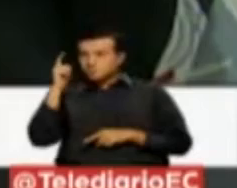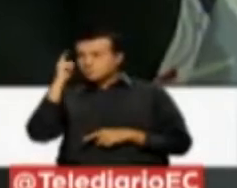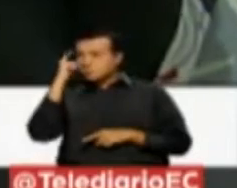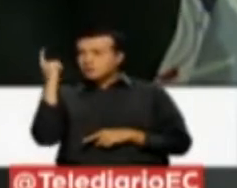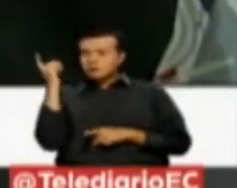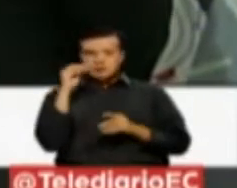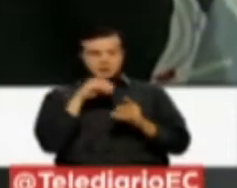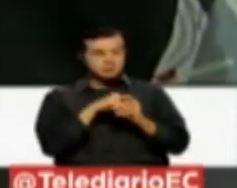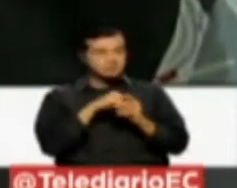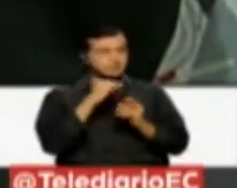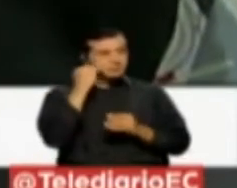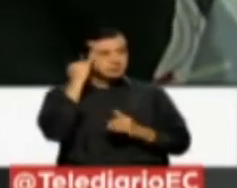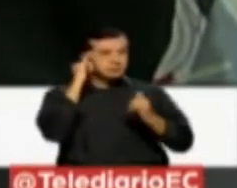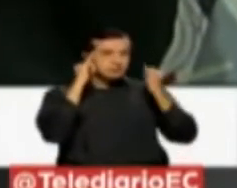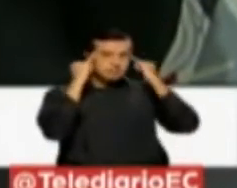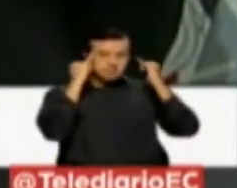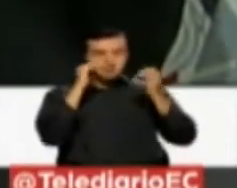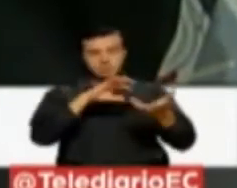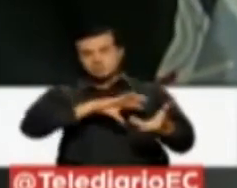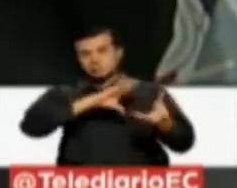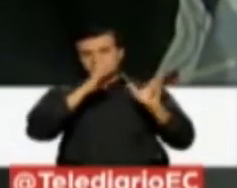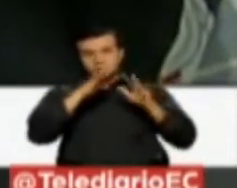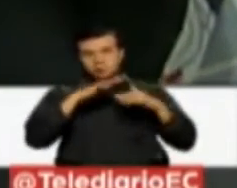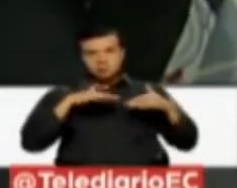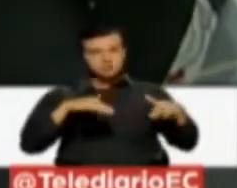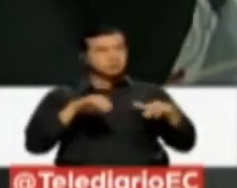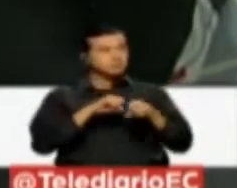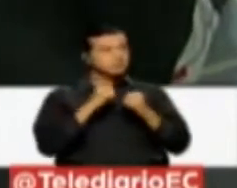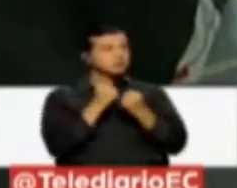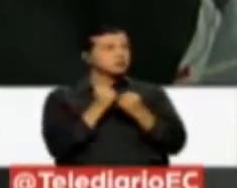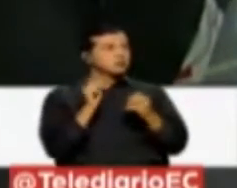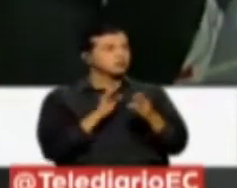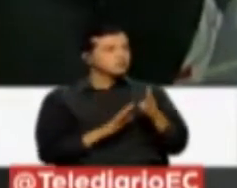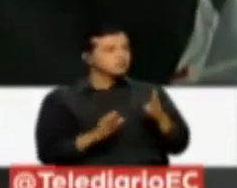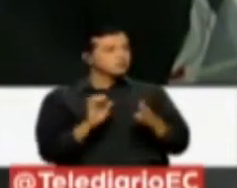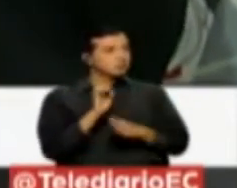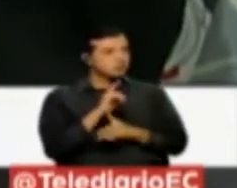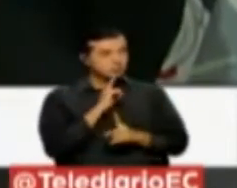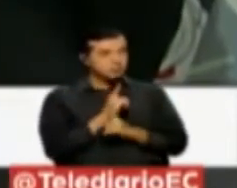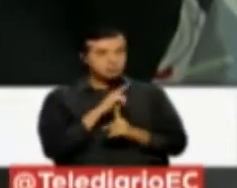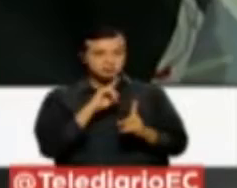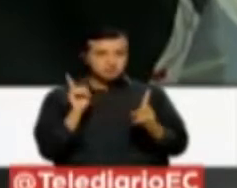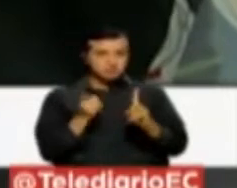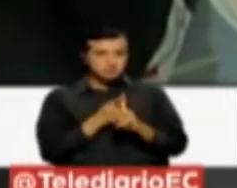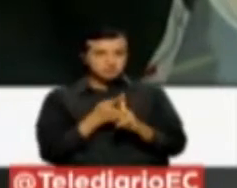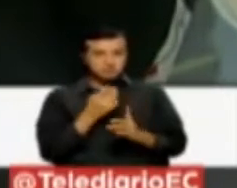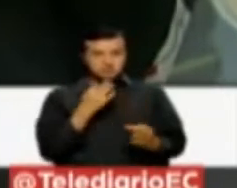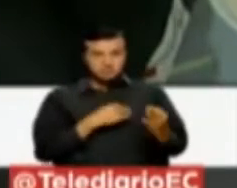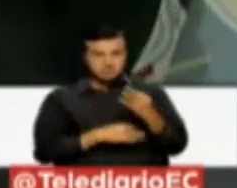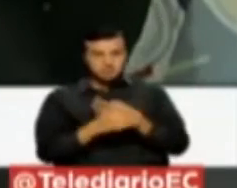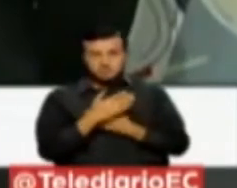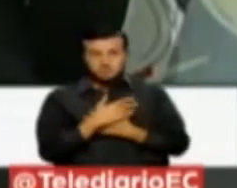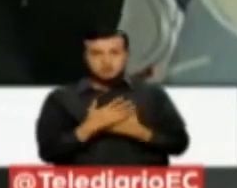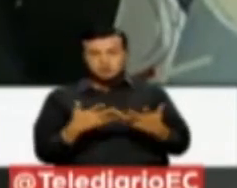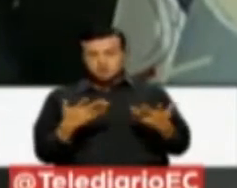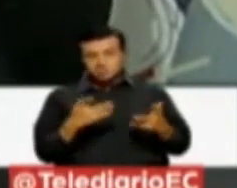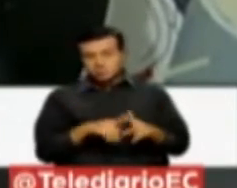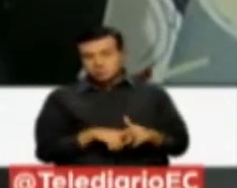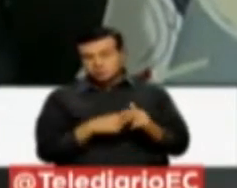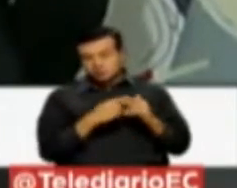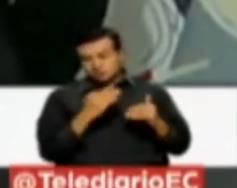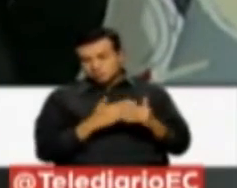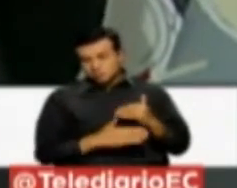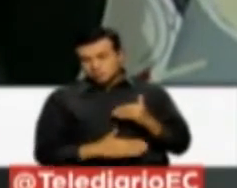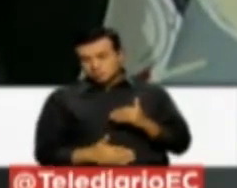a ideas que van a revolucionar la sociedad ecuatoriana. Primero cuéntame cómo